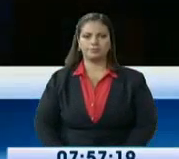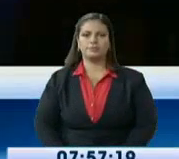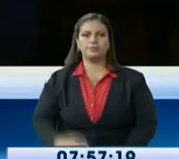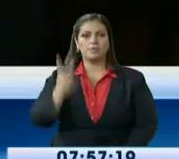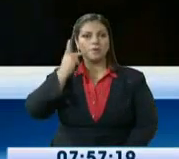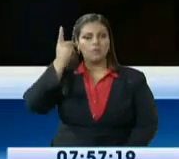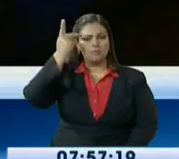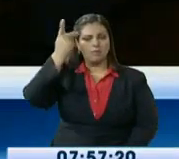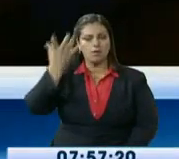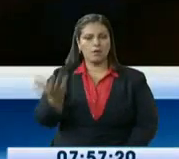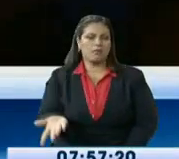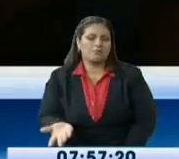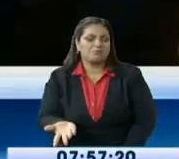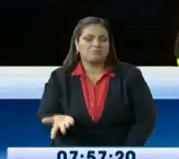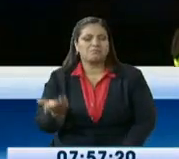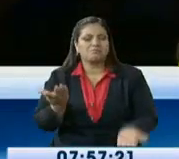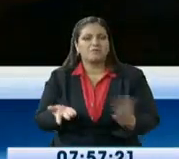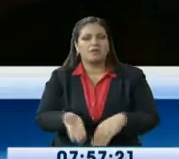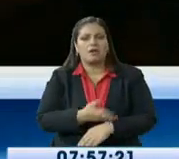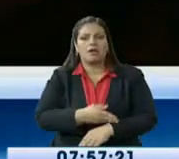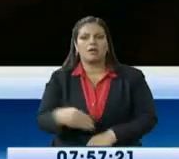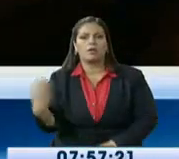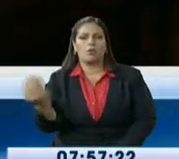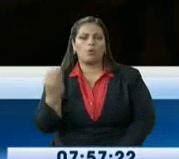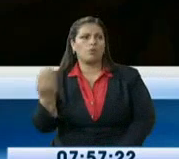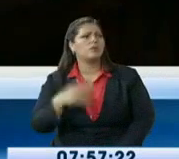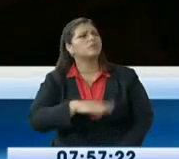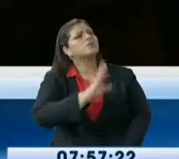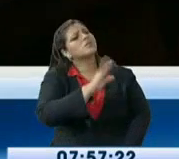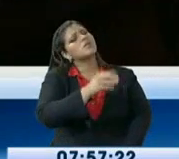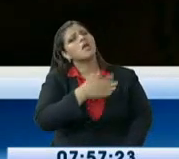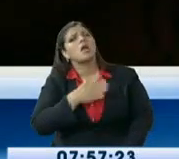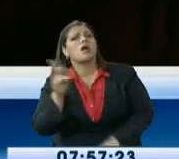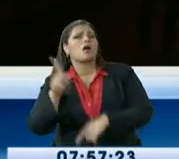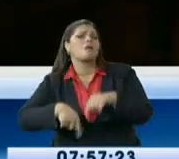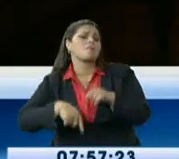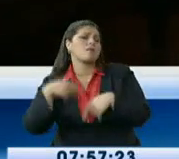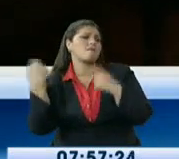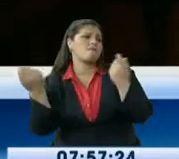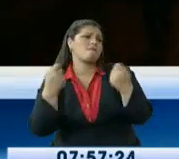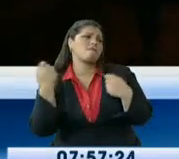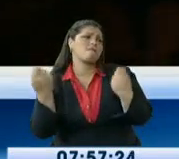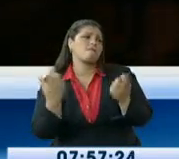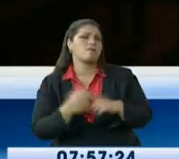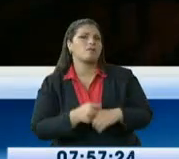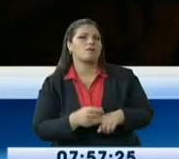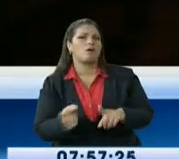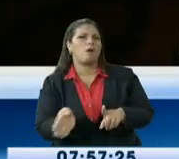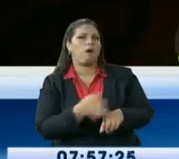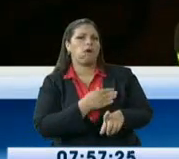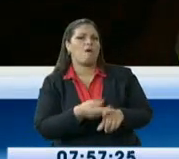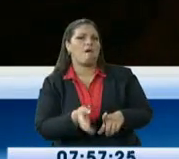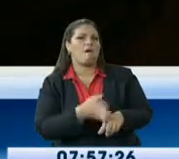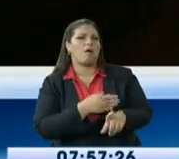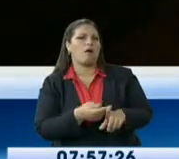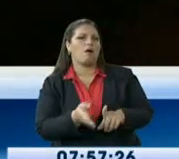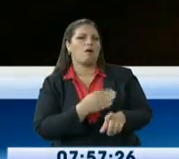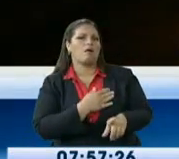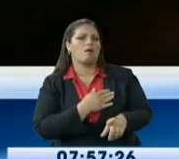les han mentido, quizás indicando que son reuniones de amistad, pero realizan una